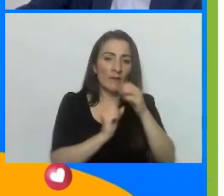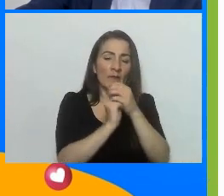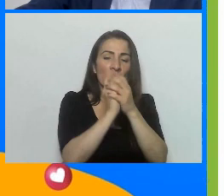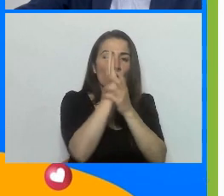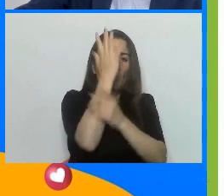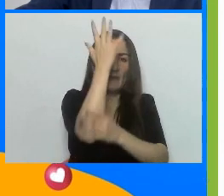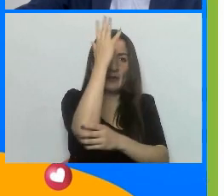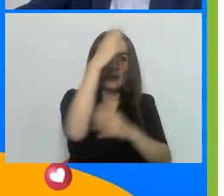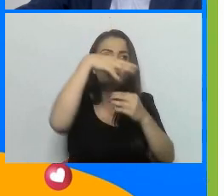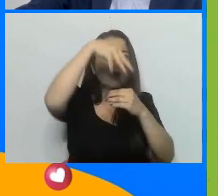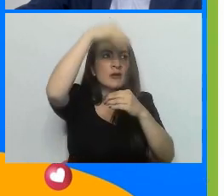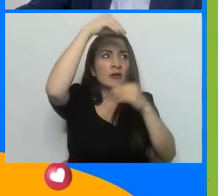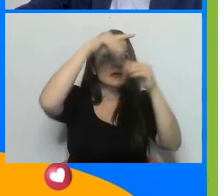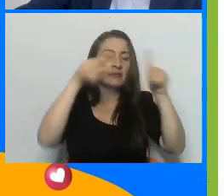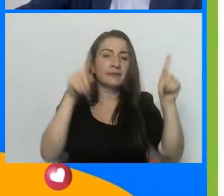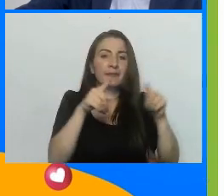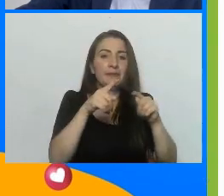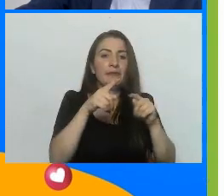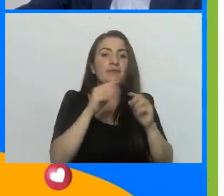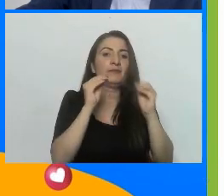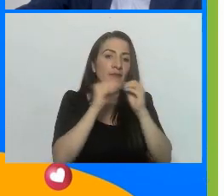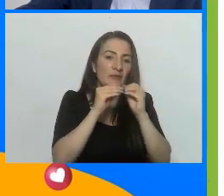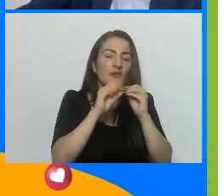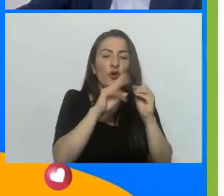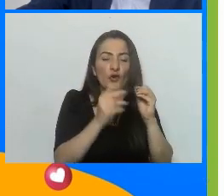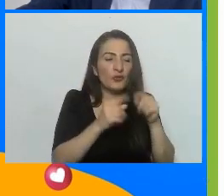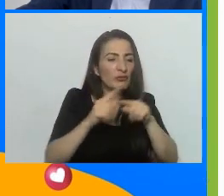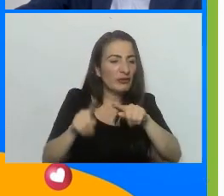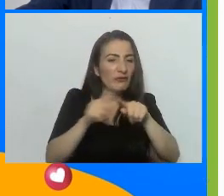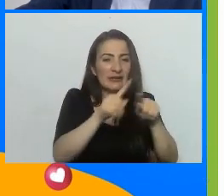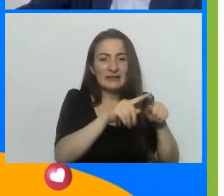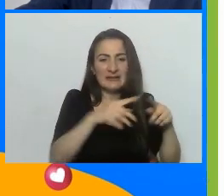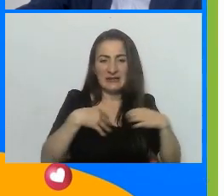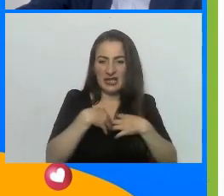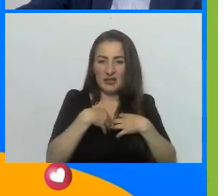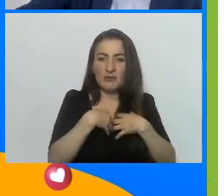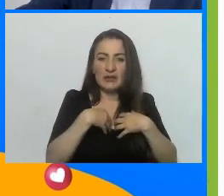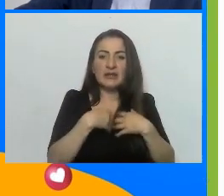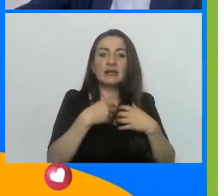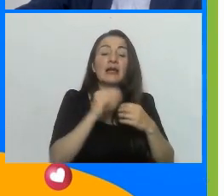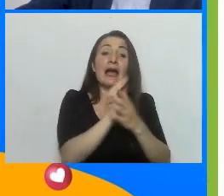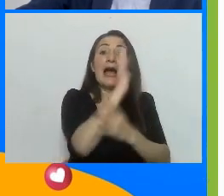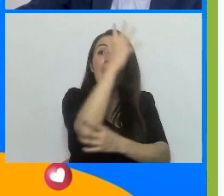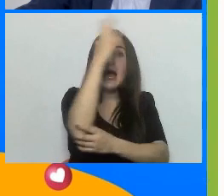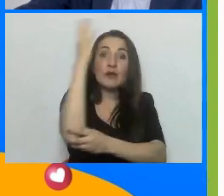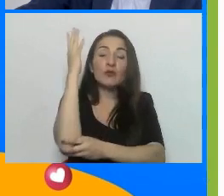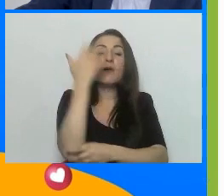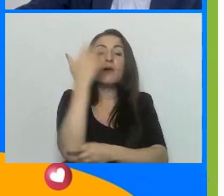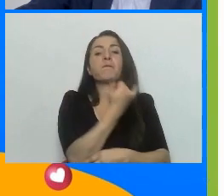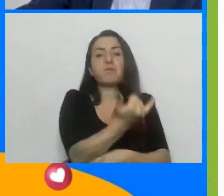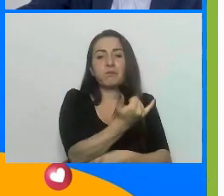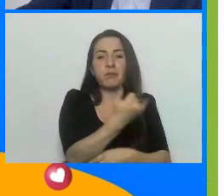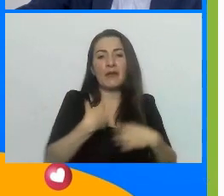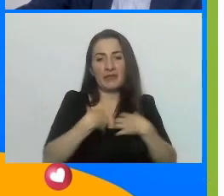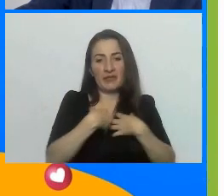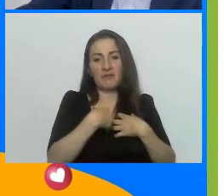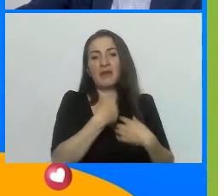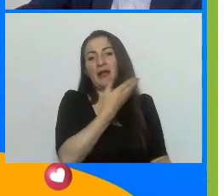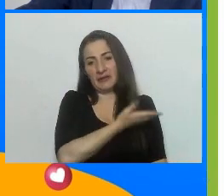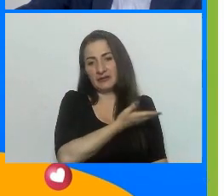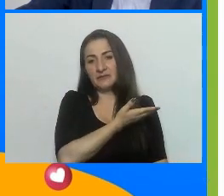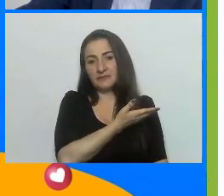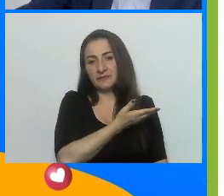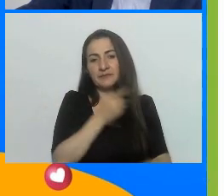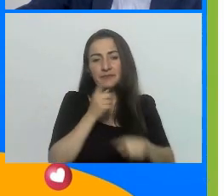árboles. Y detrás de los árboles pues crecen otro tipo de especies. Y al haber árboles empezamos a encontrar un mayor